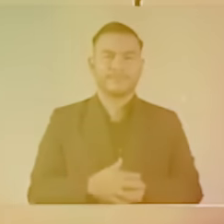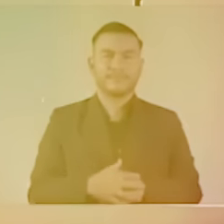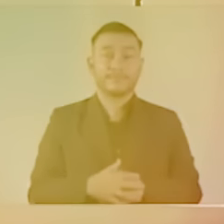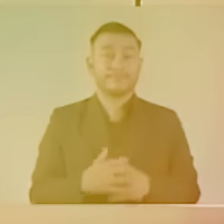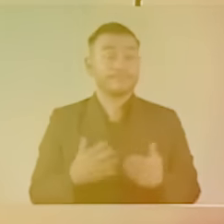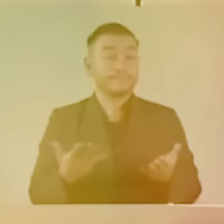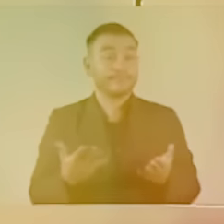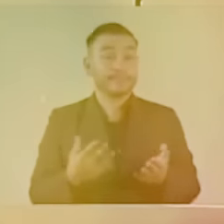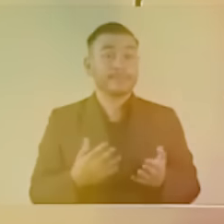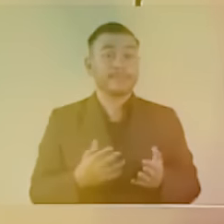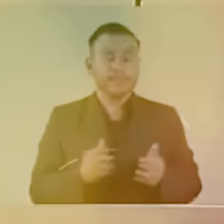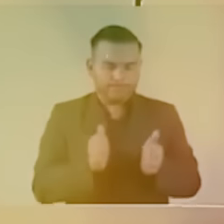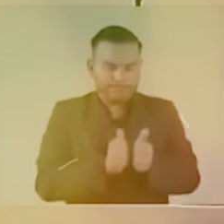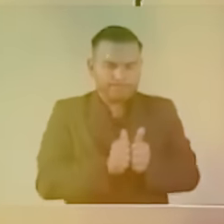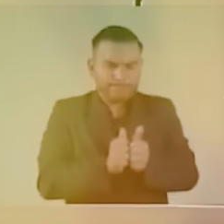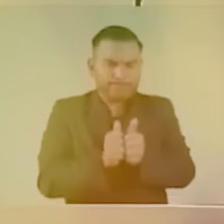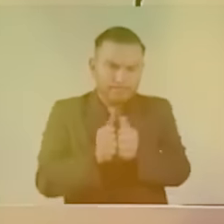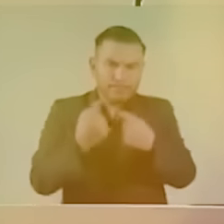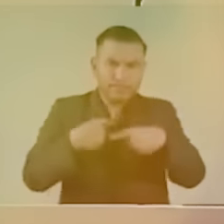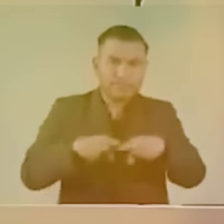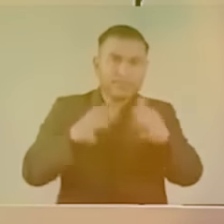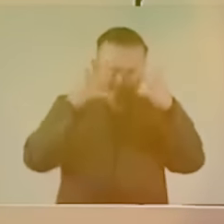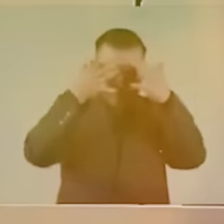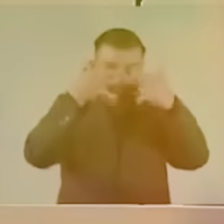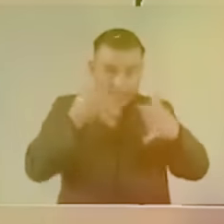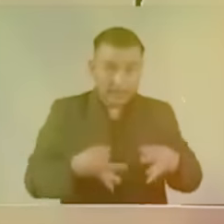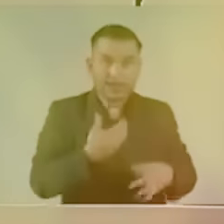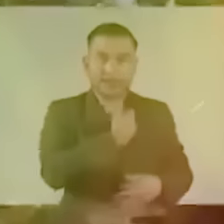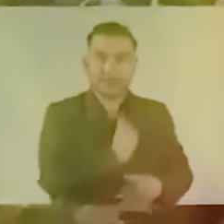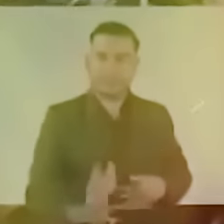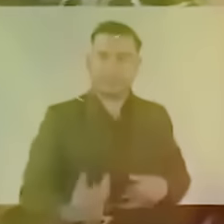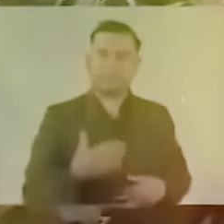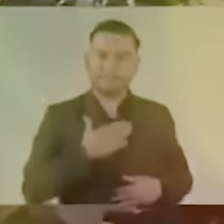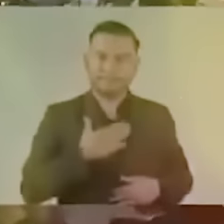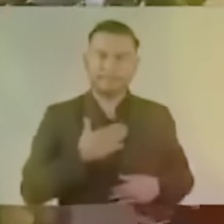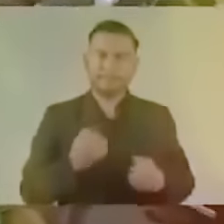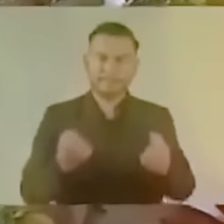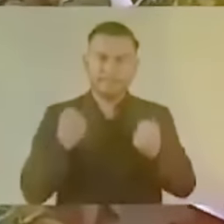Y espero que me acompañen a defender esas decisiones que tomaremos con valentía.